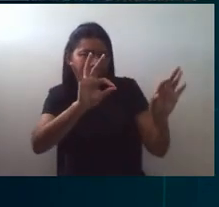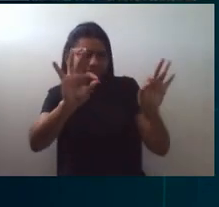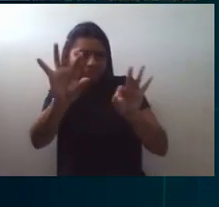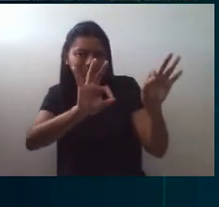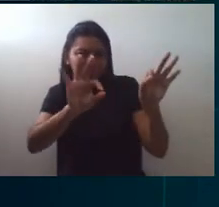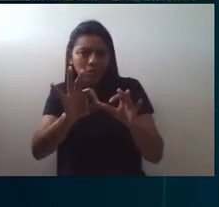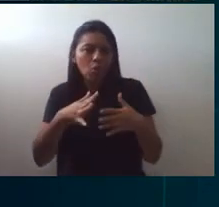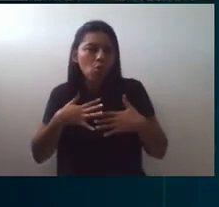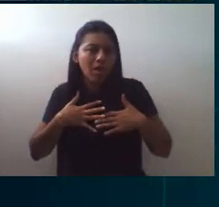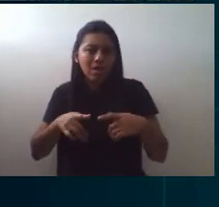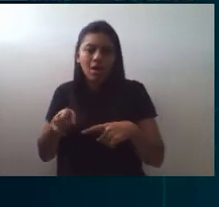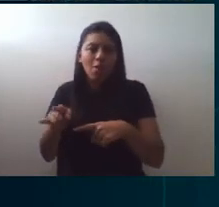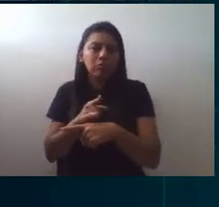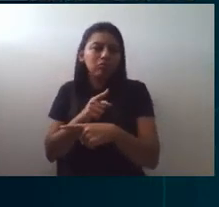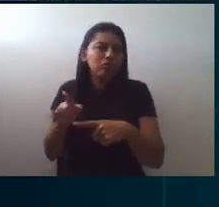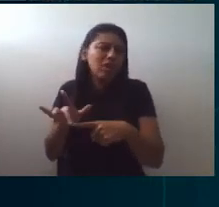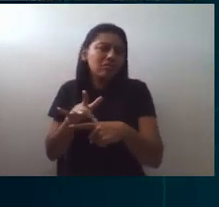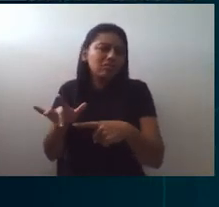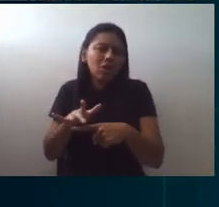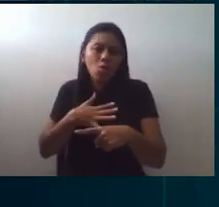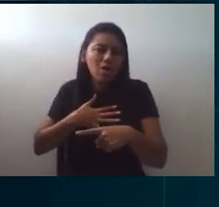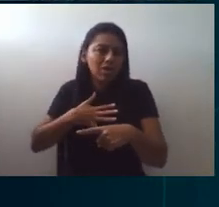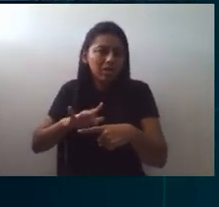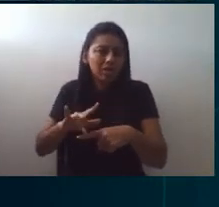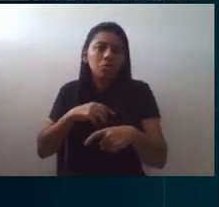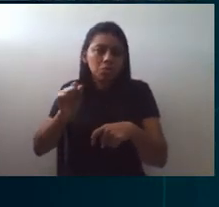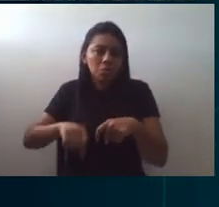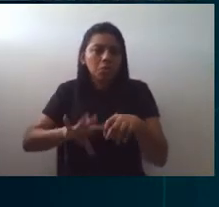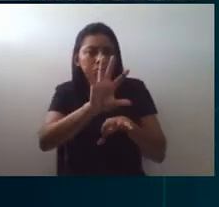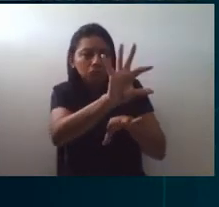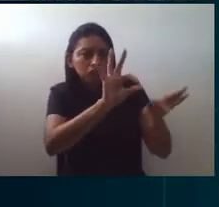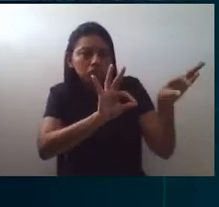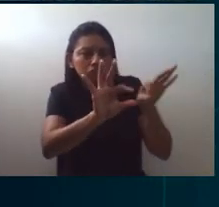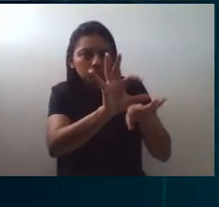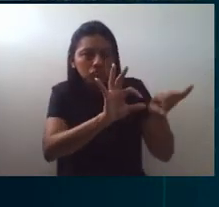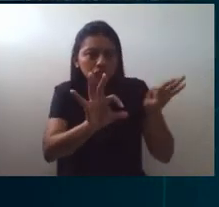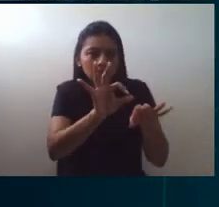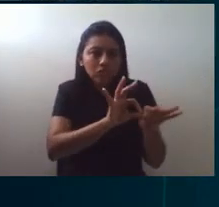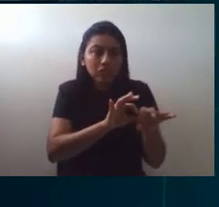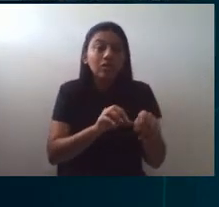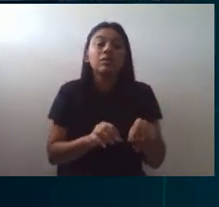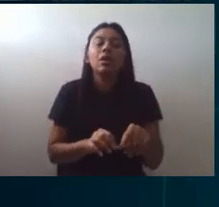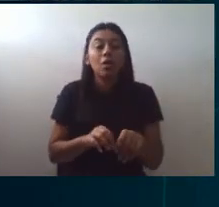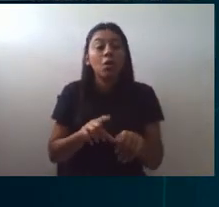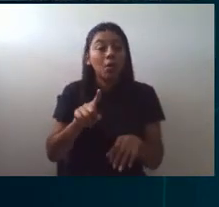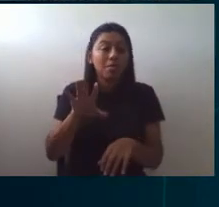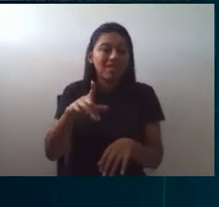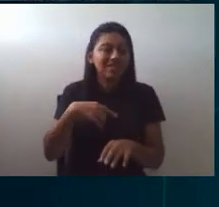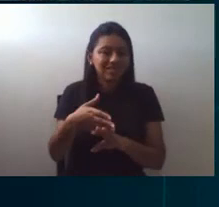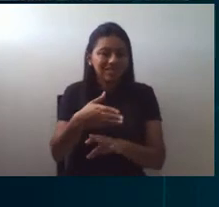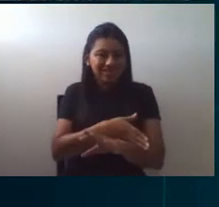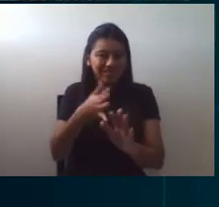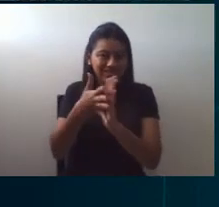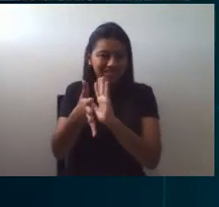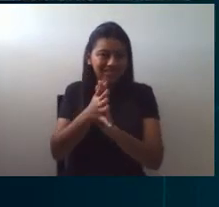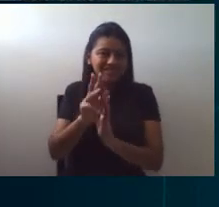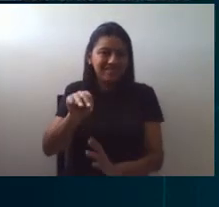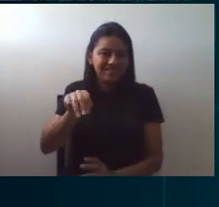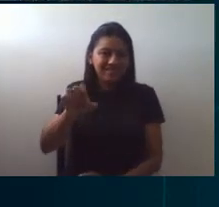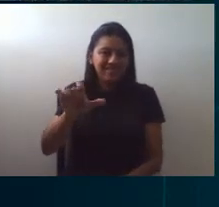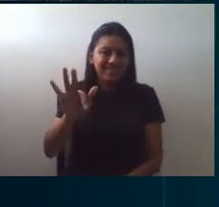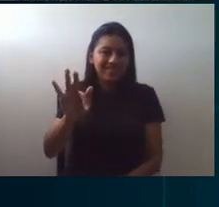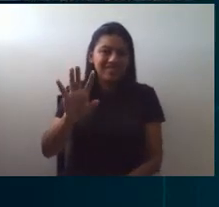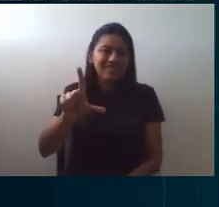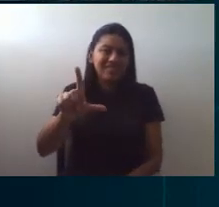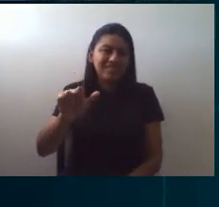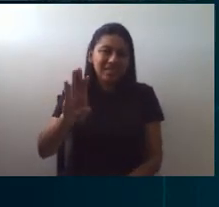esté trabajando. Word to Vec, por ejemplo, les decía que es uno de los más pertinentes. ¿De qué nos permite esto? Poder sacar relaciones e inferir